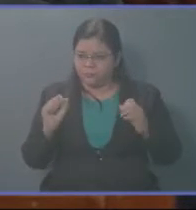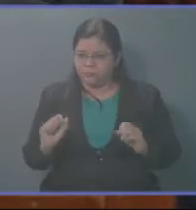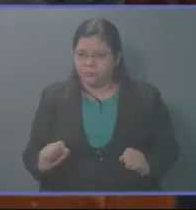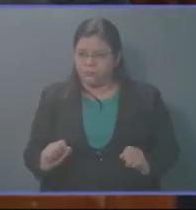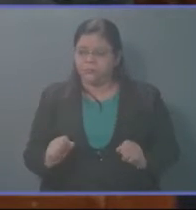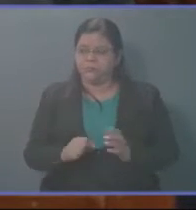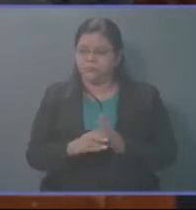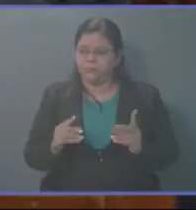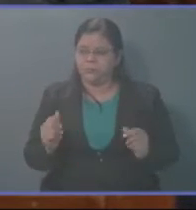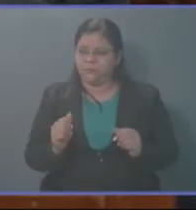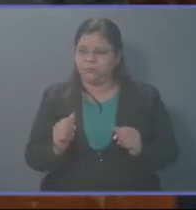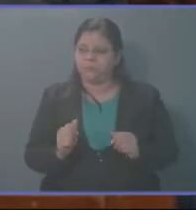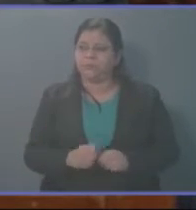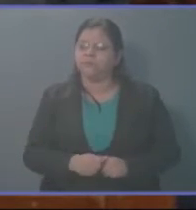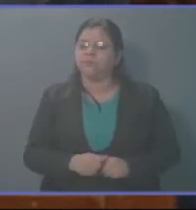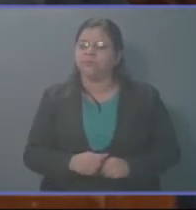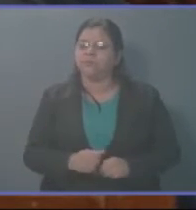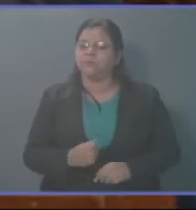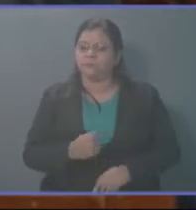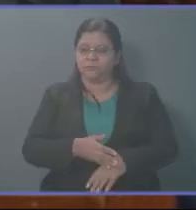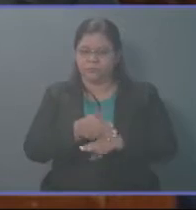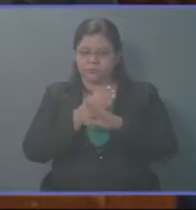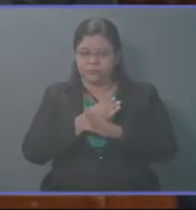pueda tener los resultados y evitar